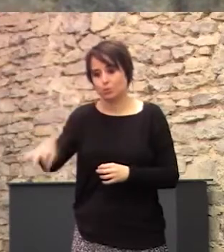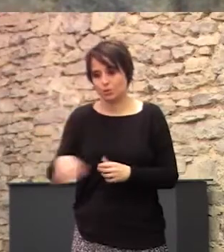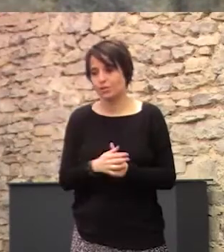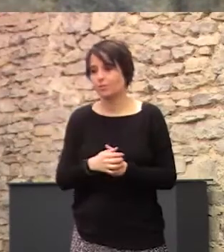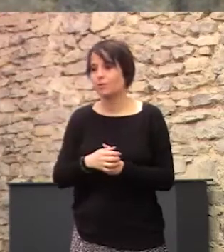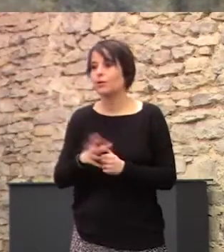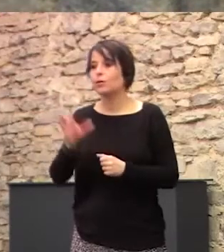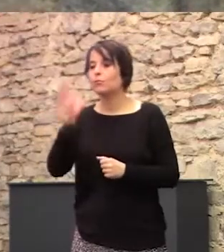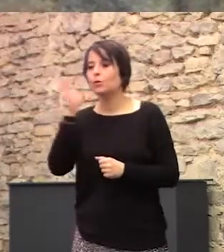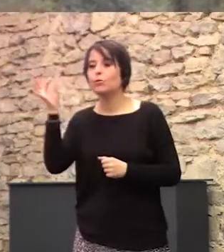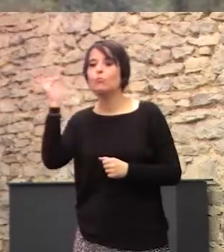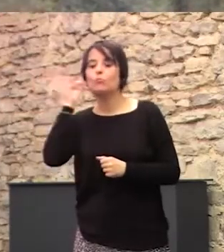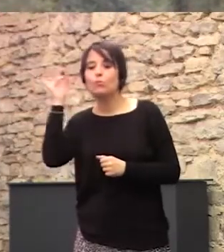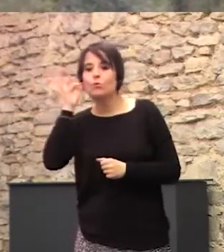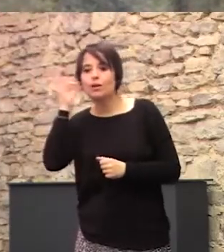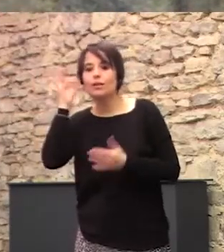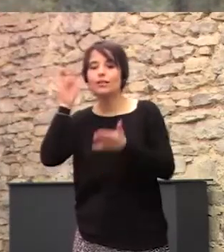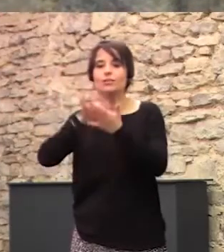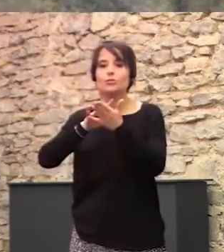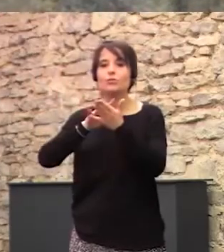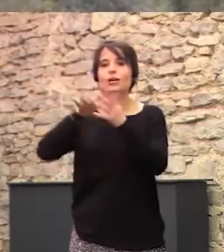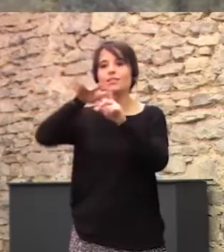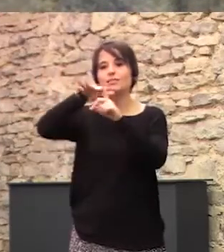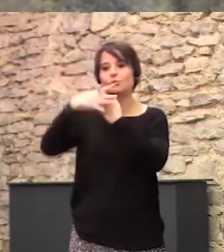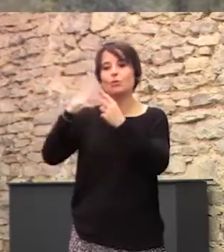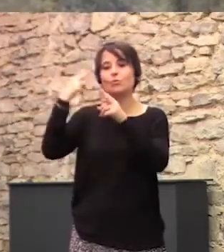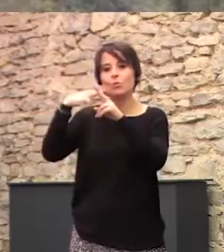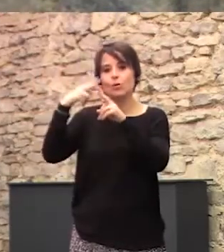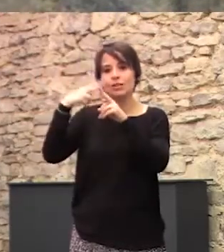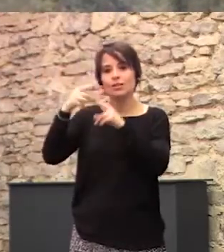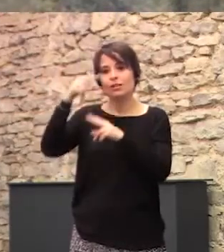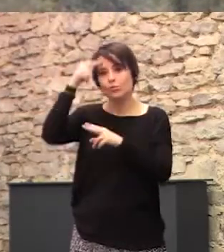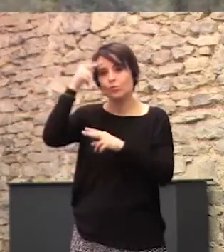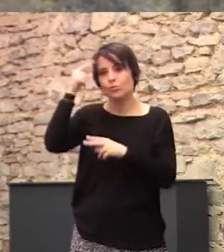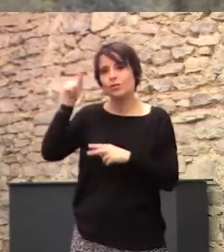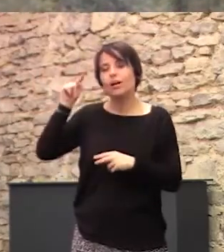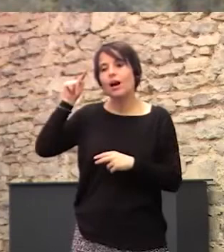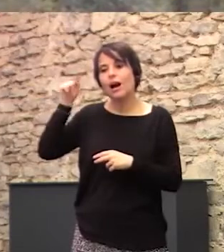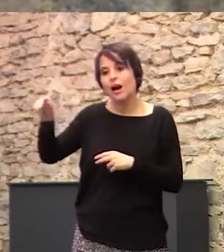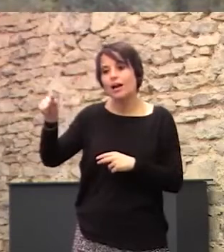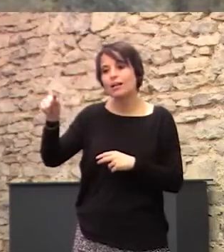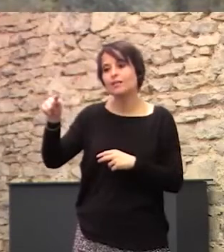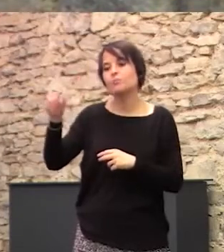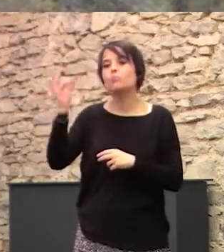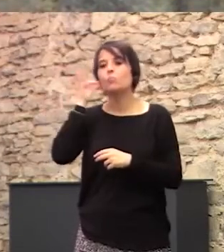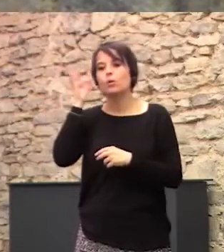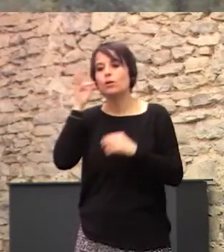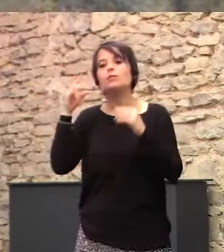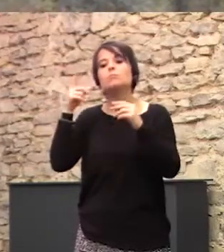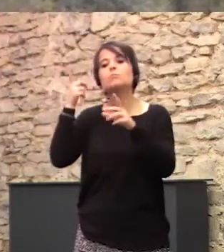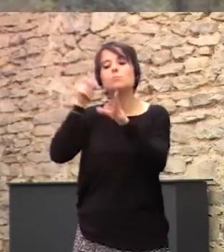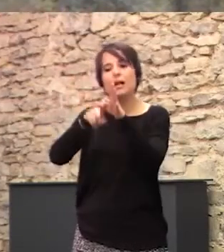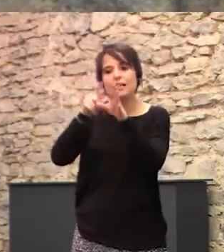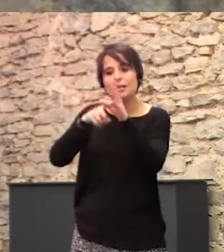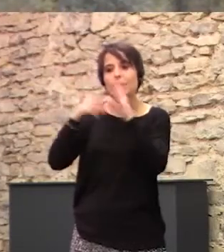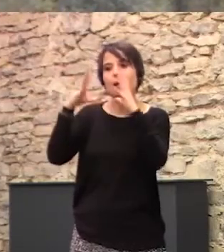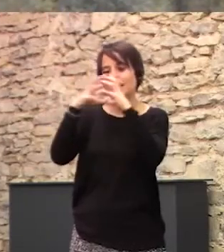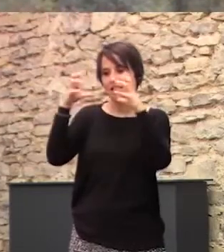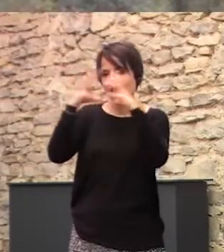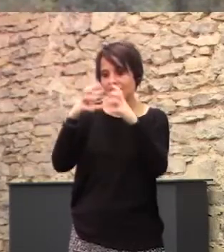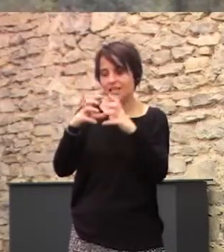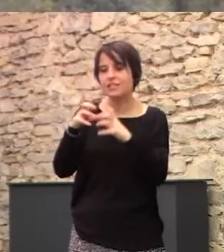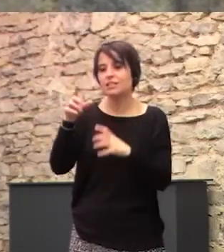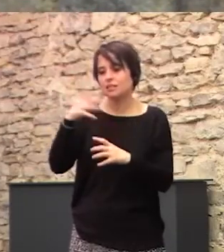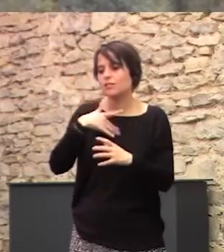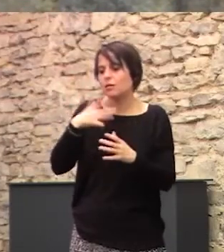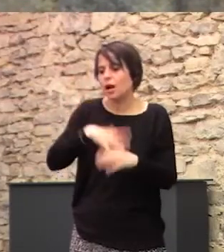las mujeres que vienen de otros contextos culturales, hay muchísimas con ganas de participar y de aportar, y tienen capacidad